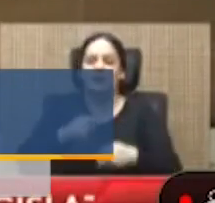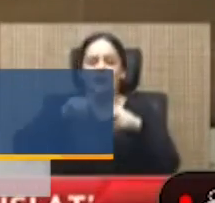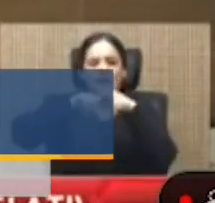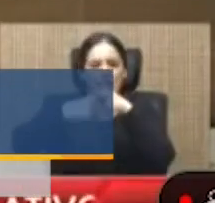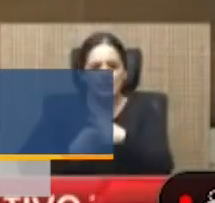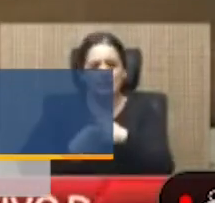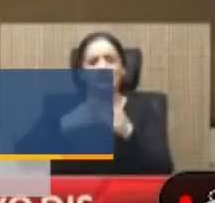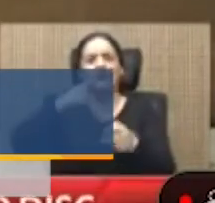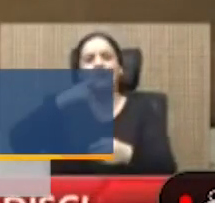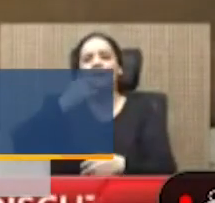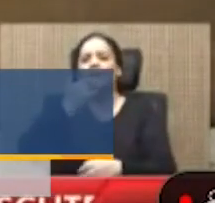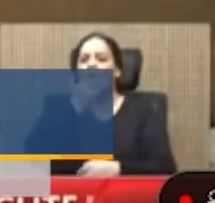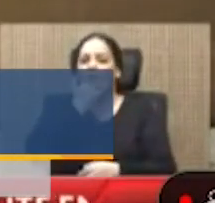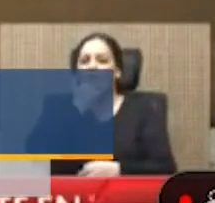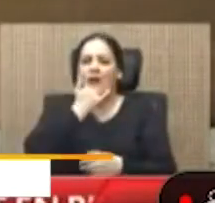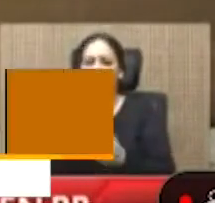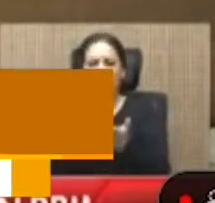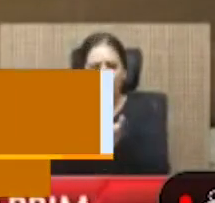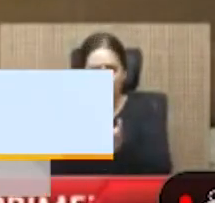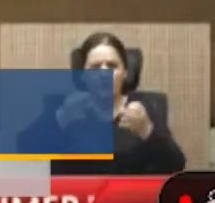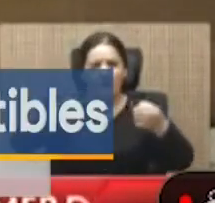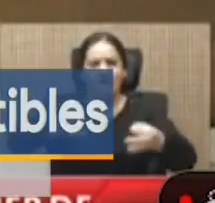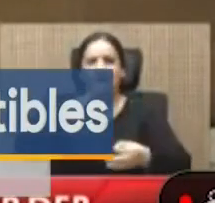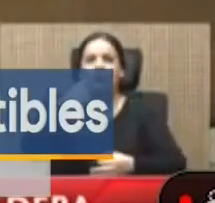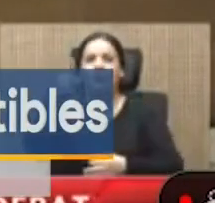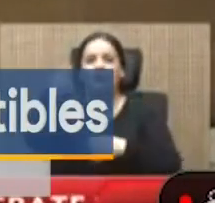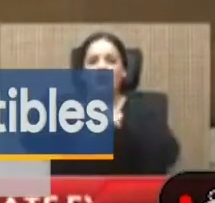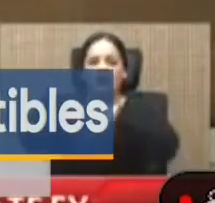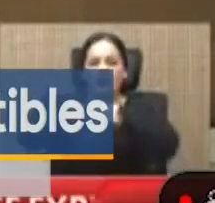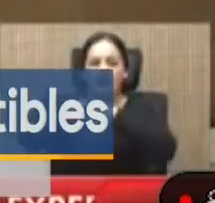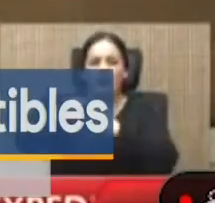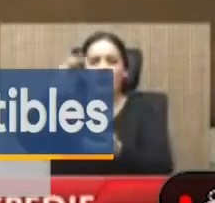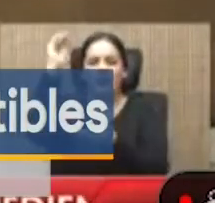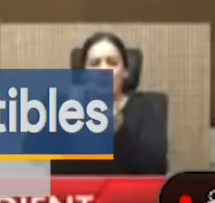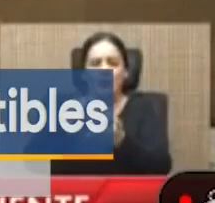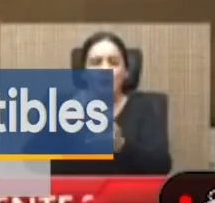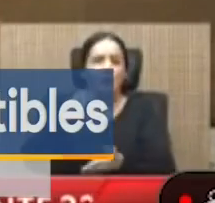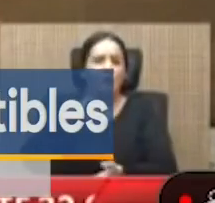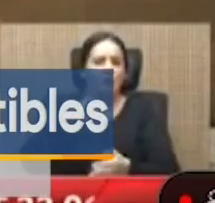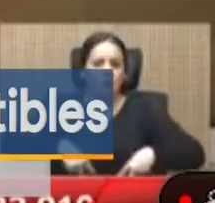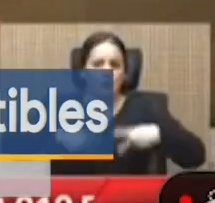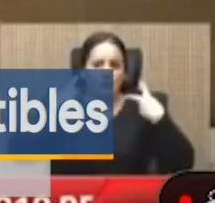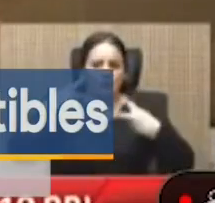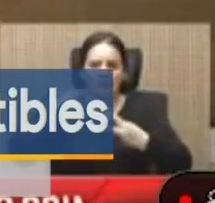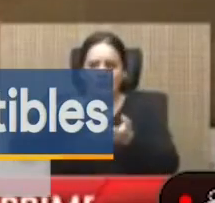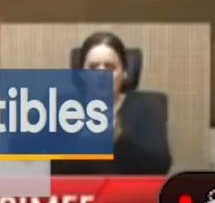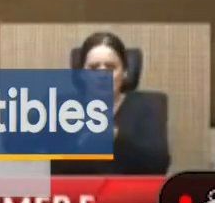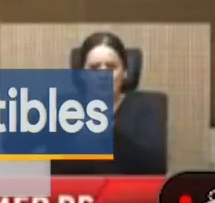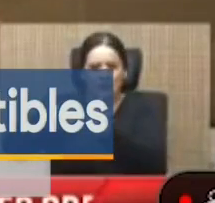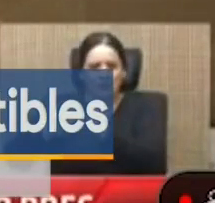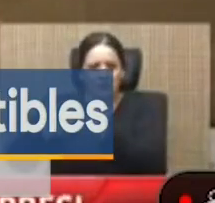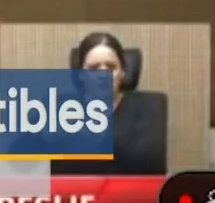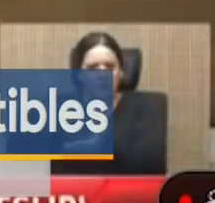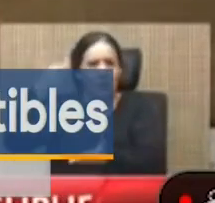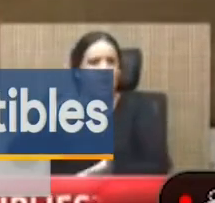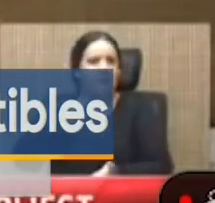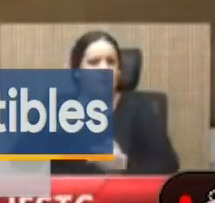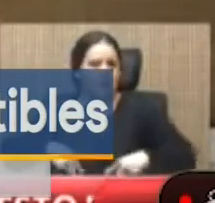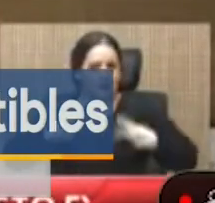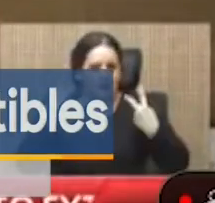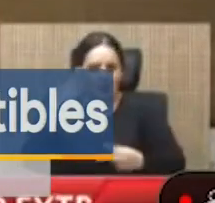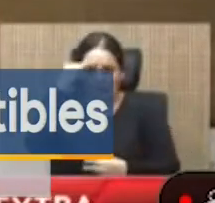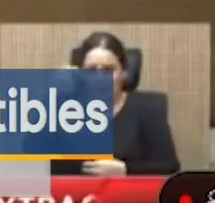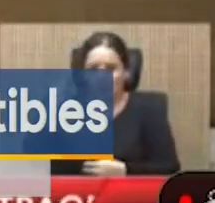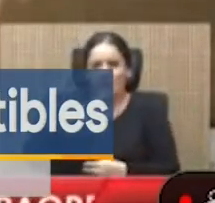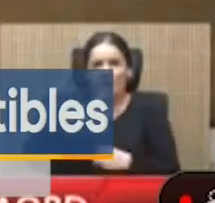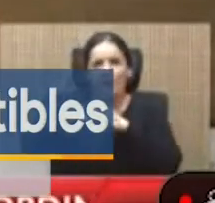porque usted hablaba en campaña de bajar el costo de la vida y hasta subir el costo de la vista porque usted ha hablado en campaña de no afectar a